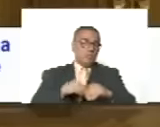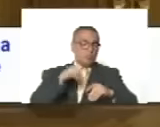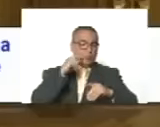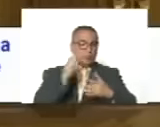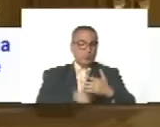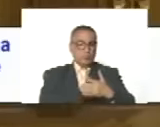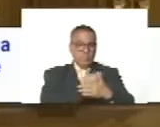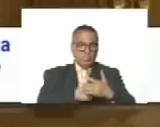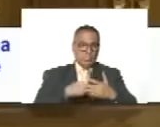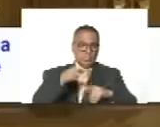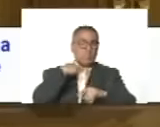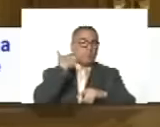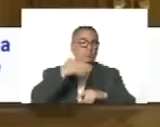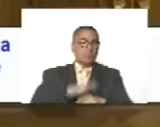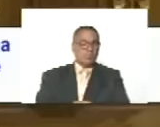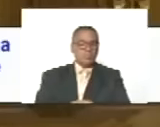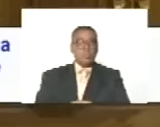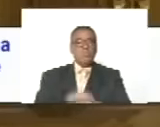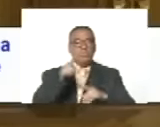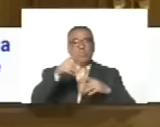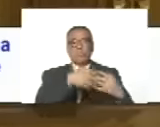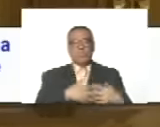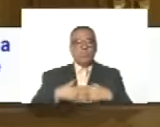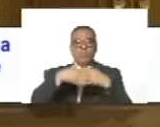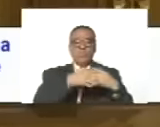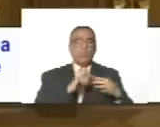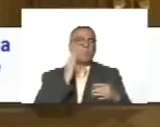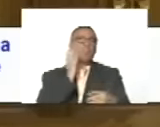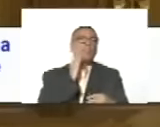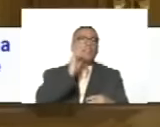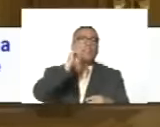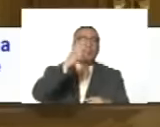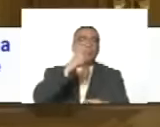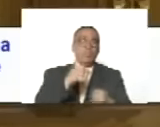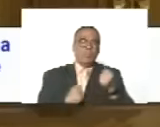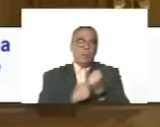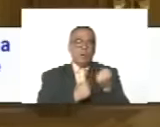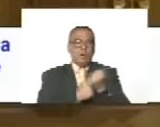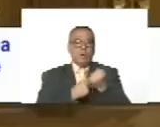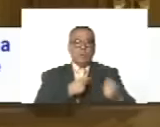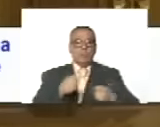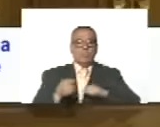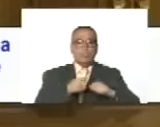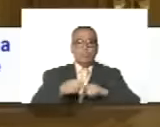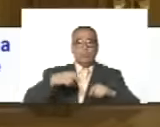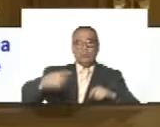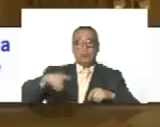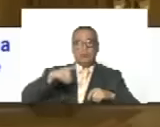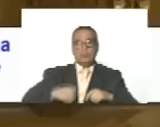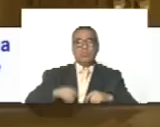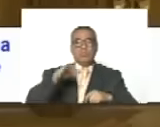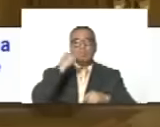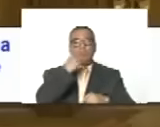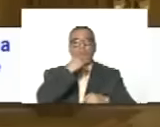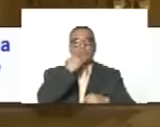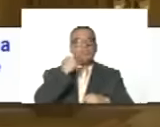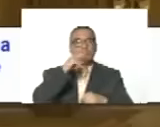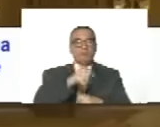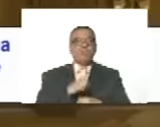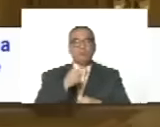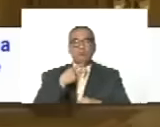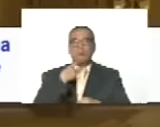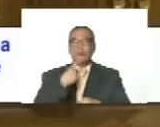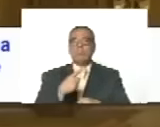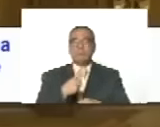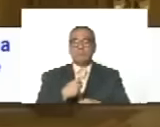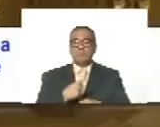crímenes. Vemos cómo el imperio de los Estados Unidos es uno de los que respalda las acciones extremistas por parte de Israel. Bien lo dijo